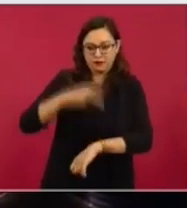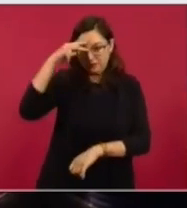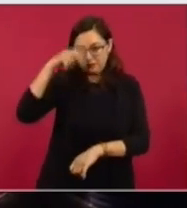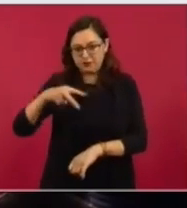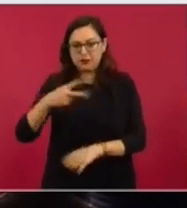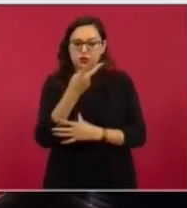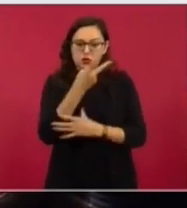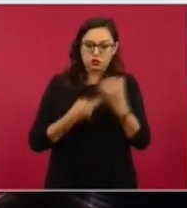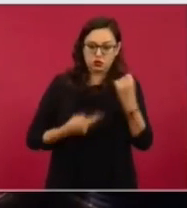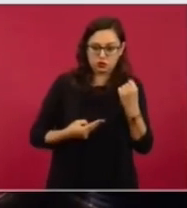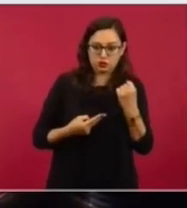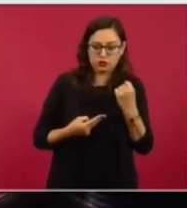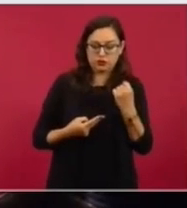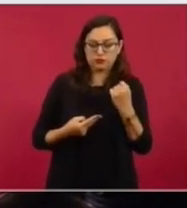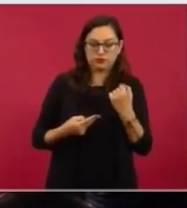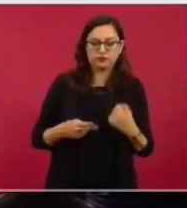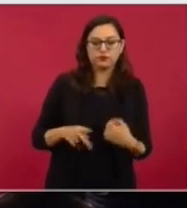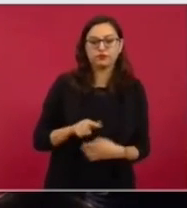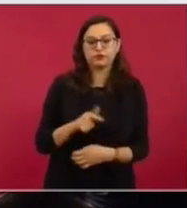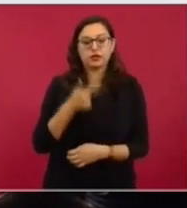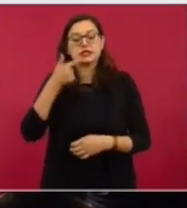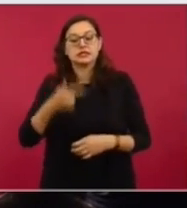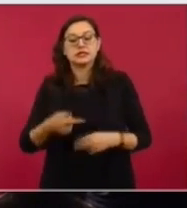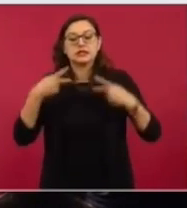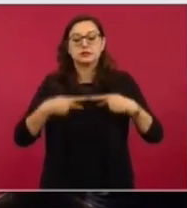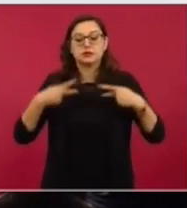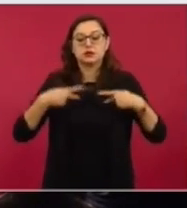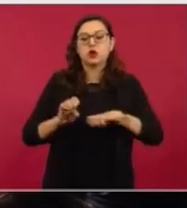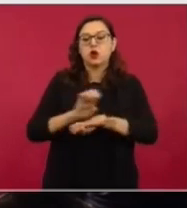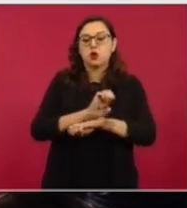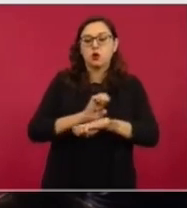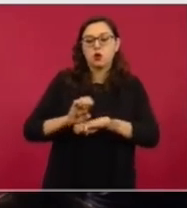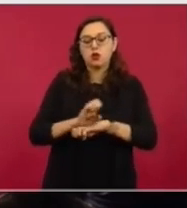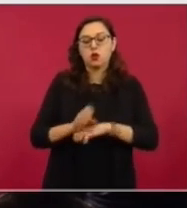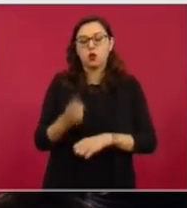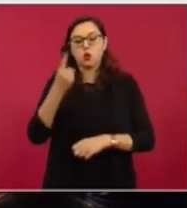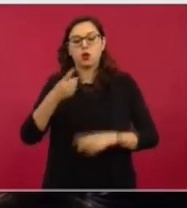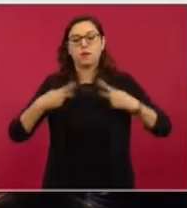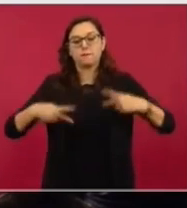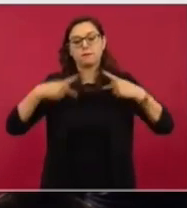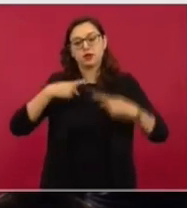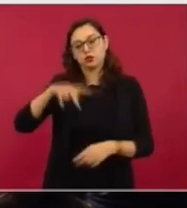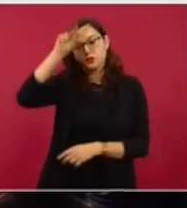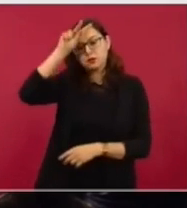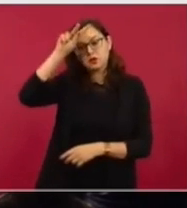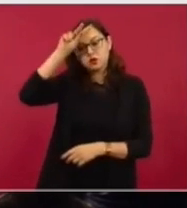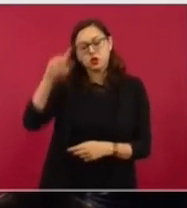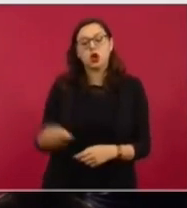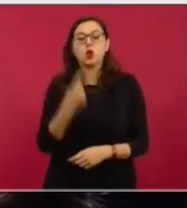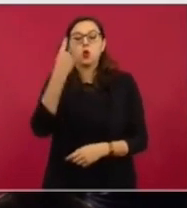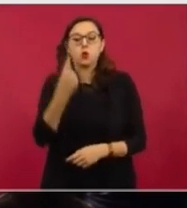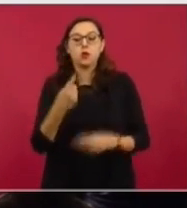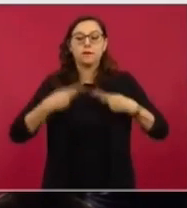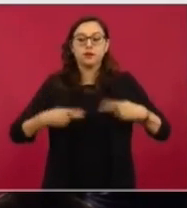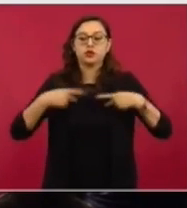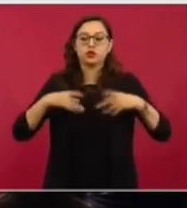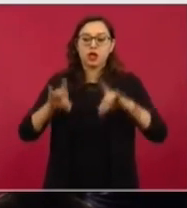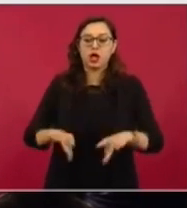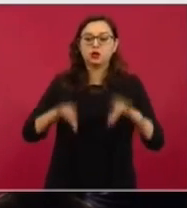méxico-ucranianas, 7 personas del Ecuador, 1 del Perú, 1 de Australia, y bueno, aquí también